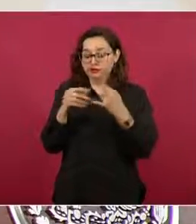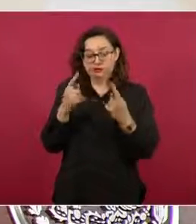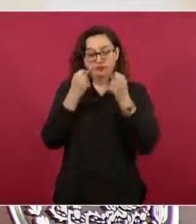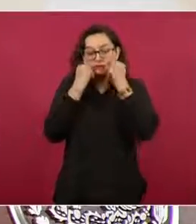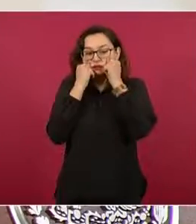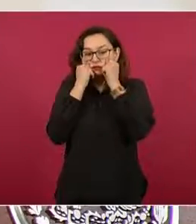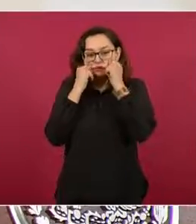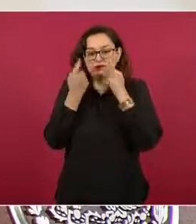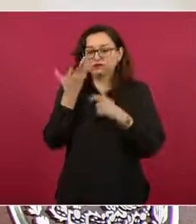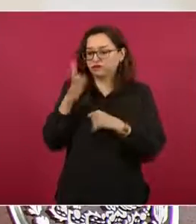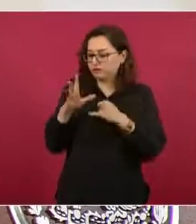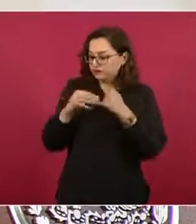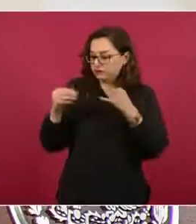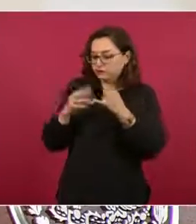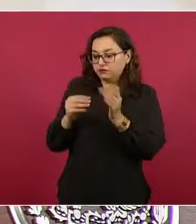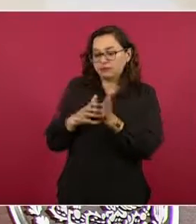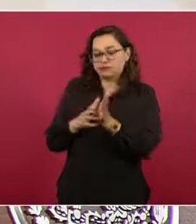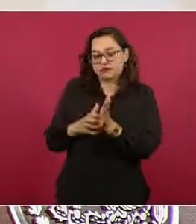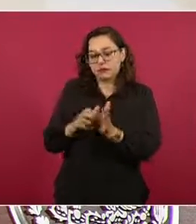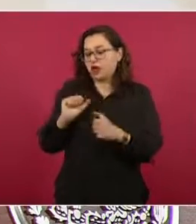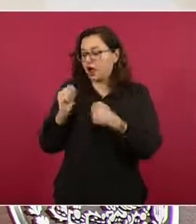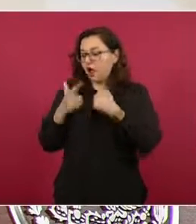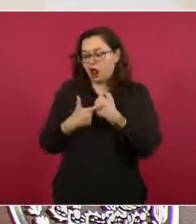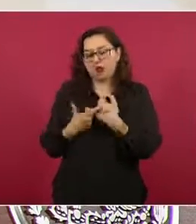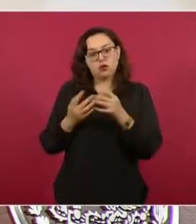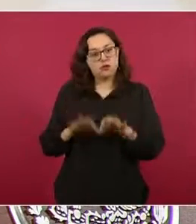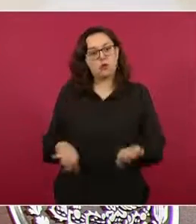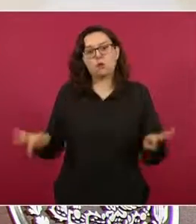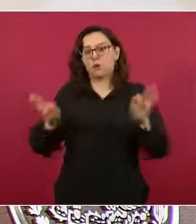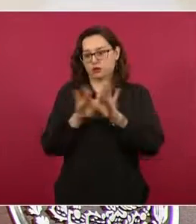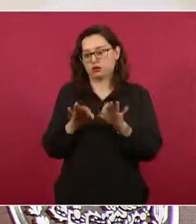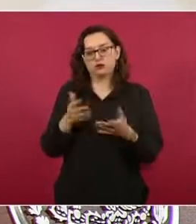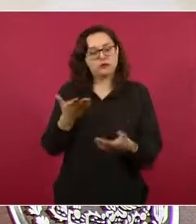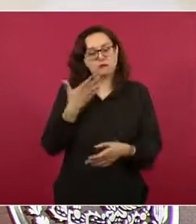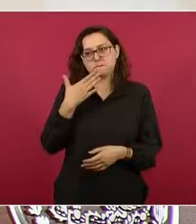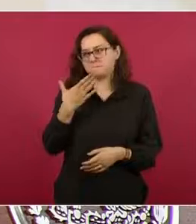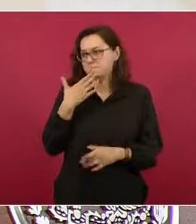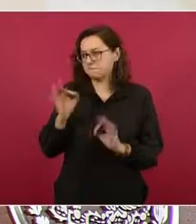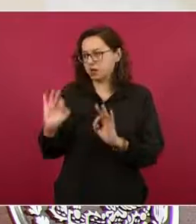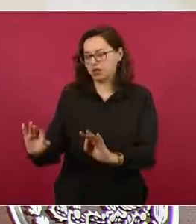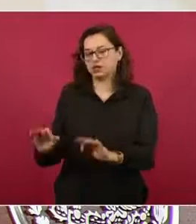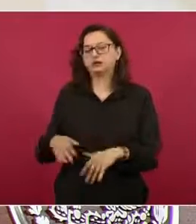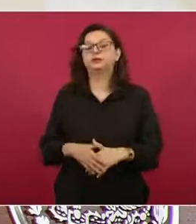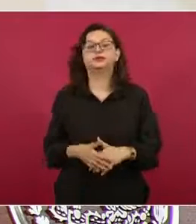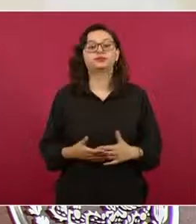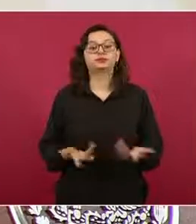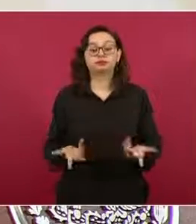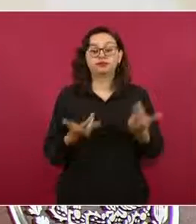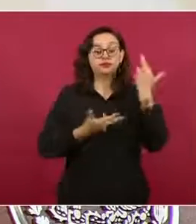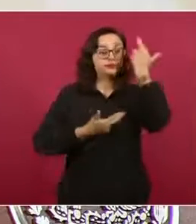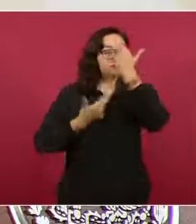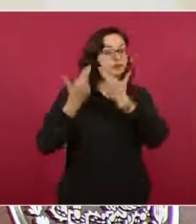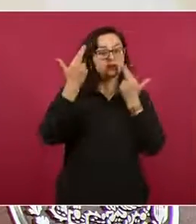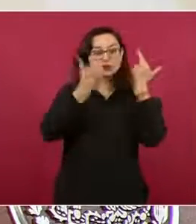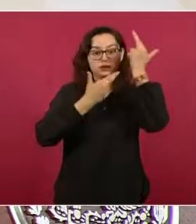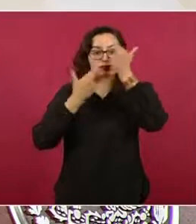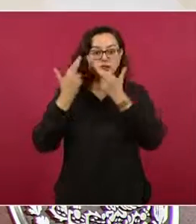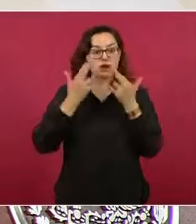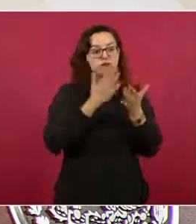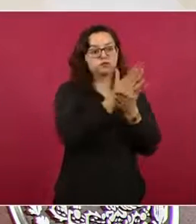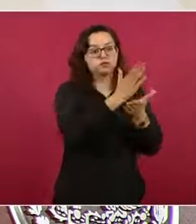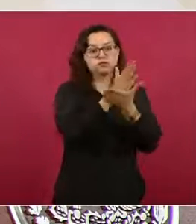buenos lo que se pueda ahorrar por abajo del precio máximo. Y las verificaciones de gas,